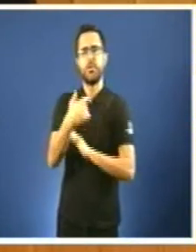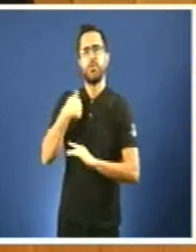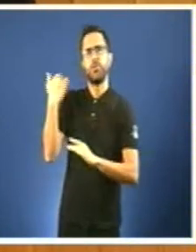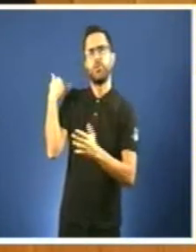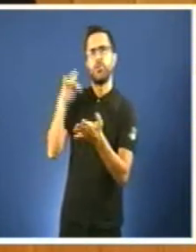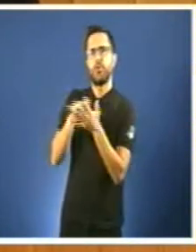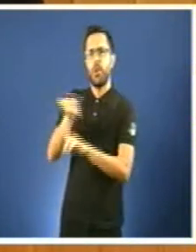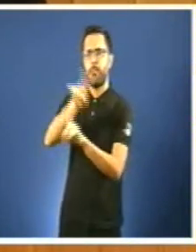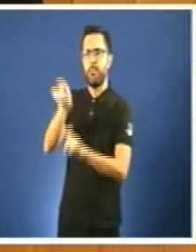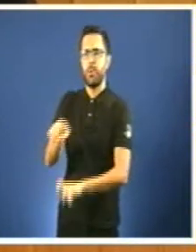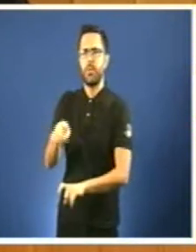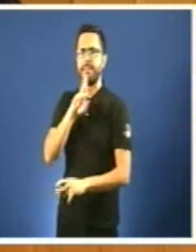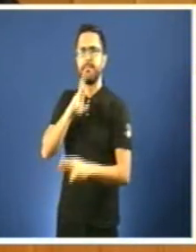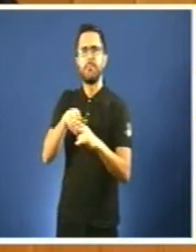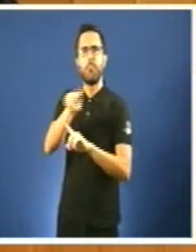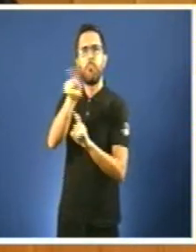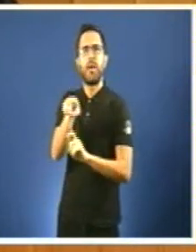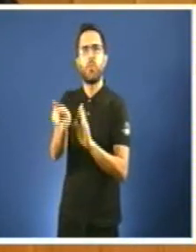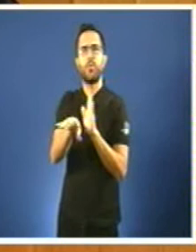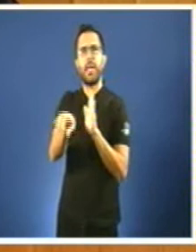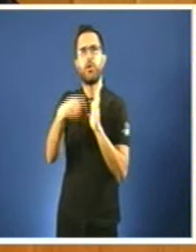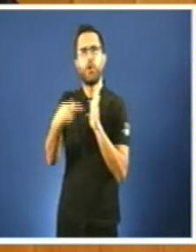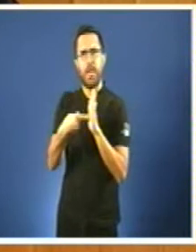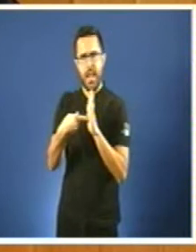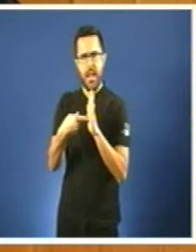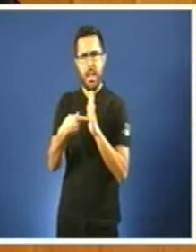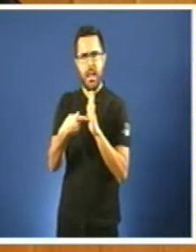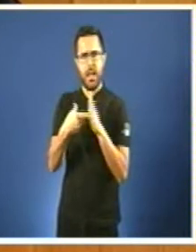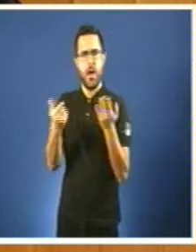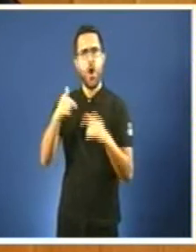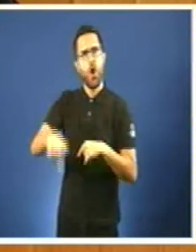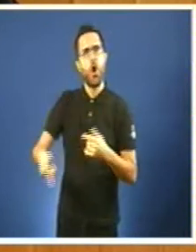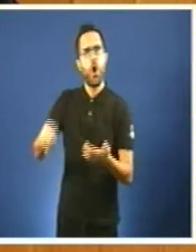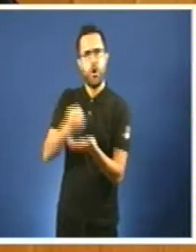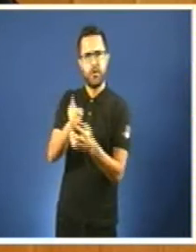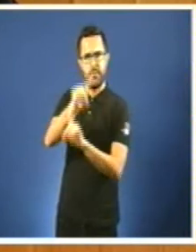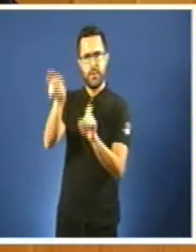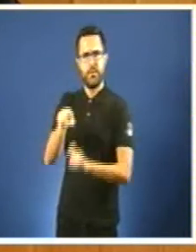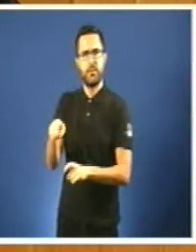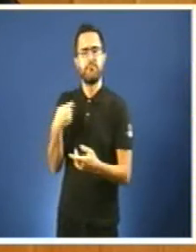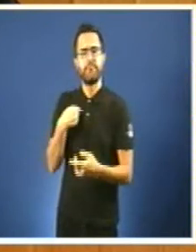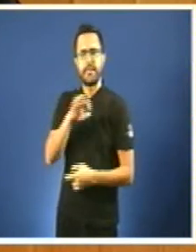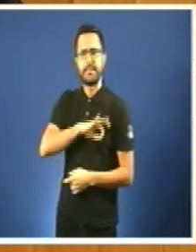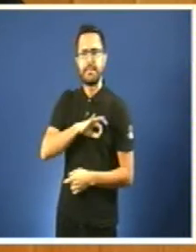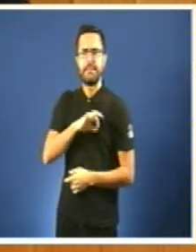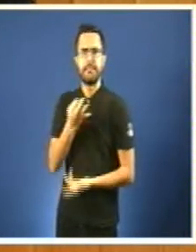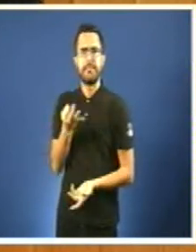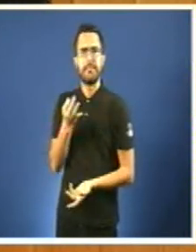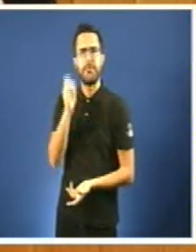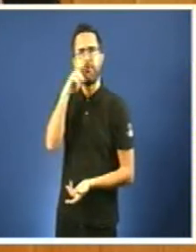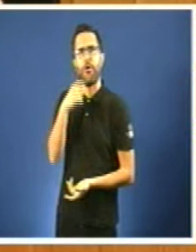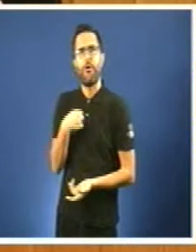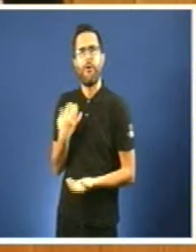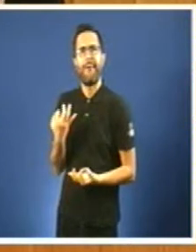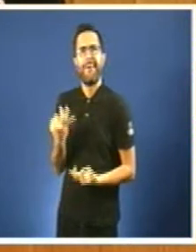chamada a pregunta total. E hoxe volvo a facer. Señor Feijóo, que? Porque vostede